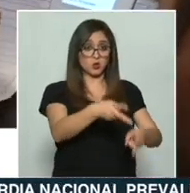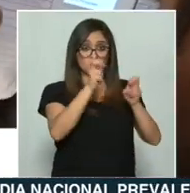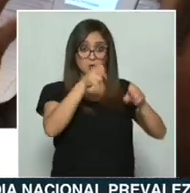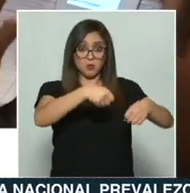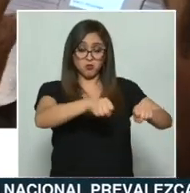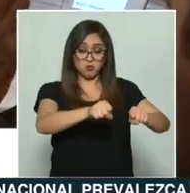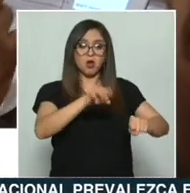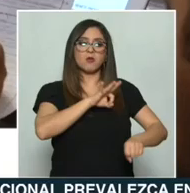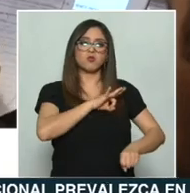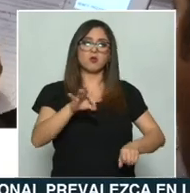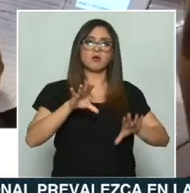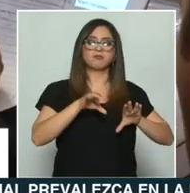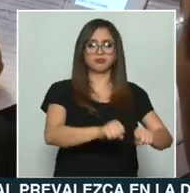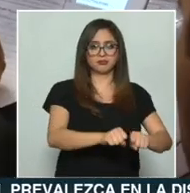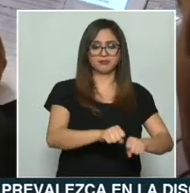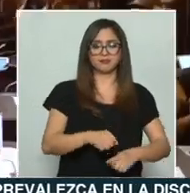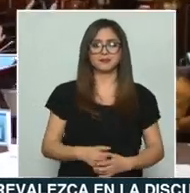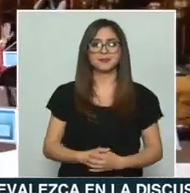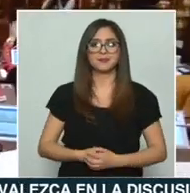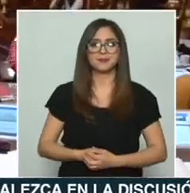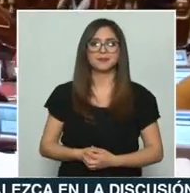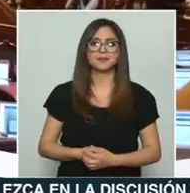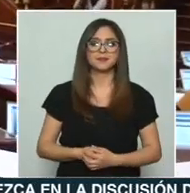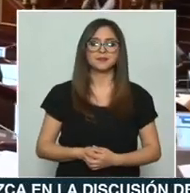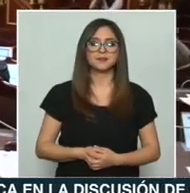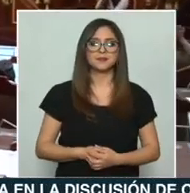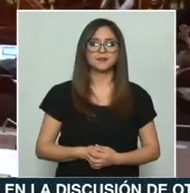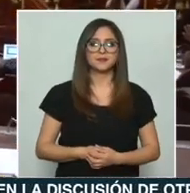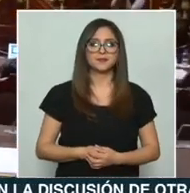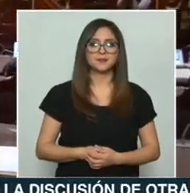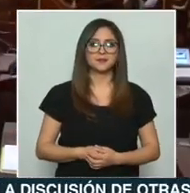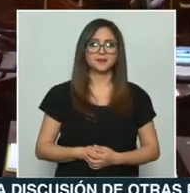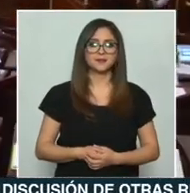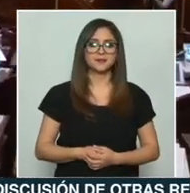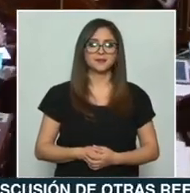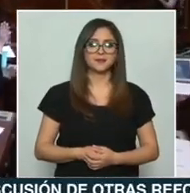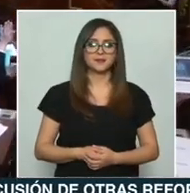Con imágenes de Javier Martínez, Alberto Álvarez Santana, 21 Noticias.